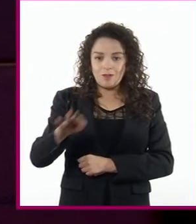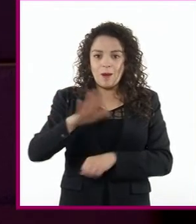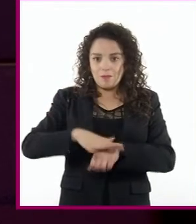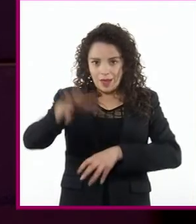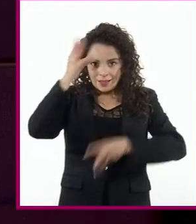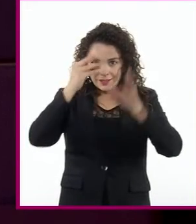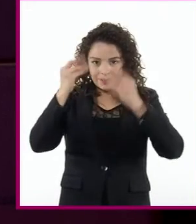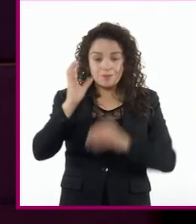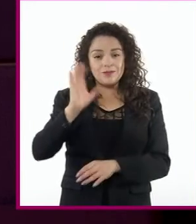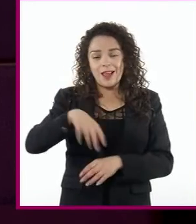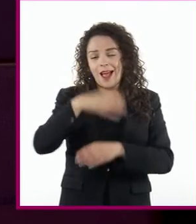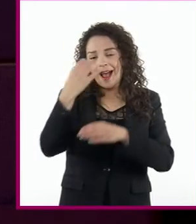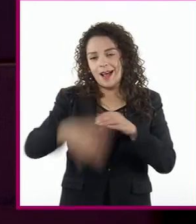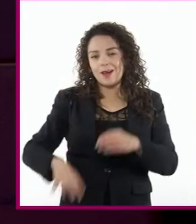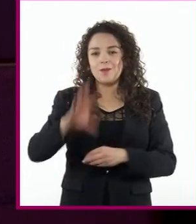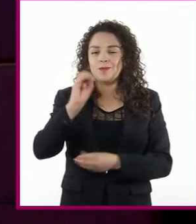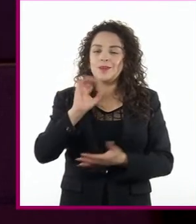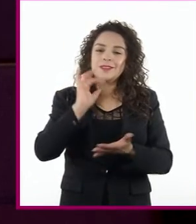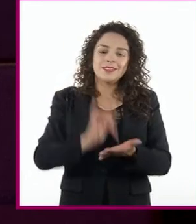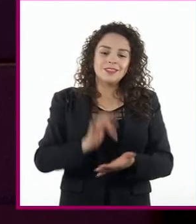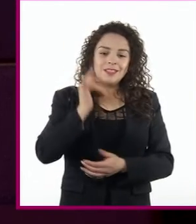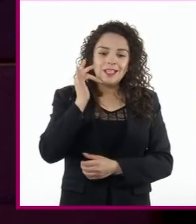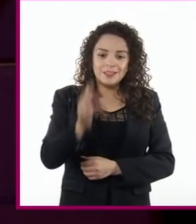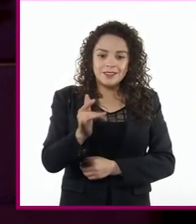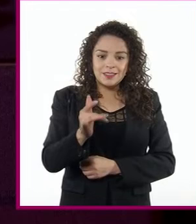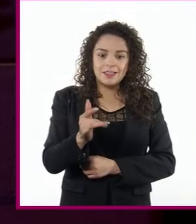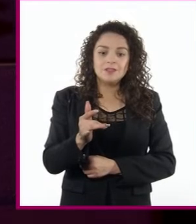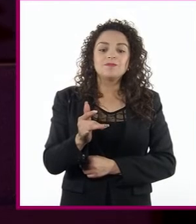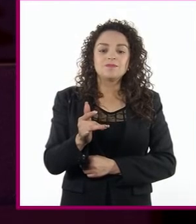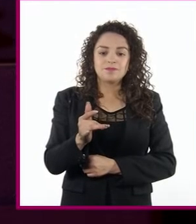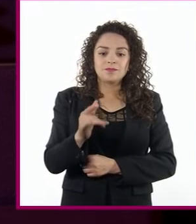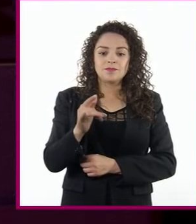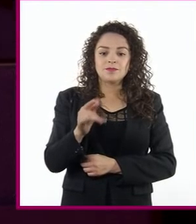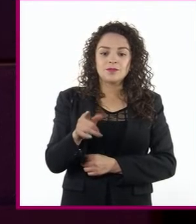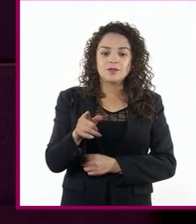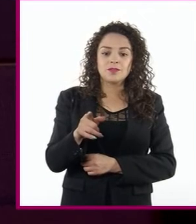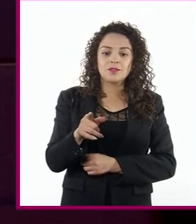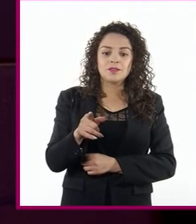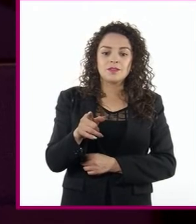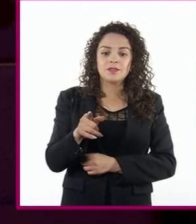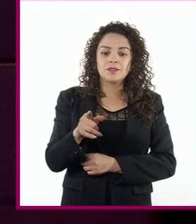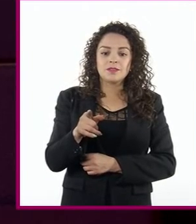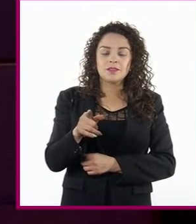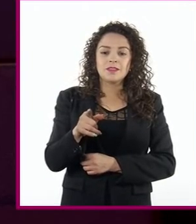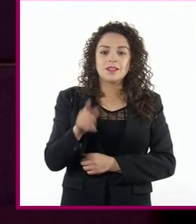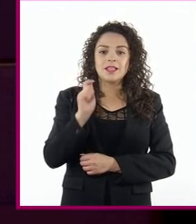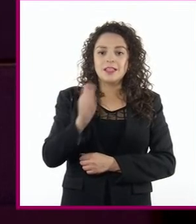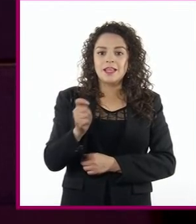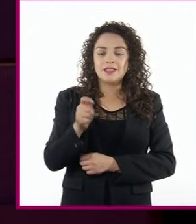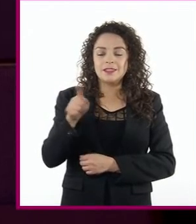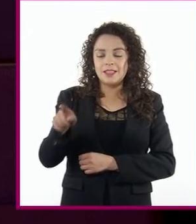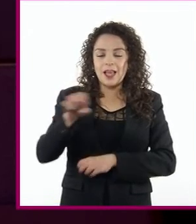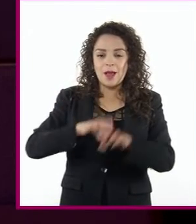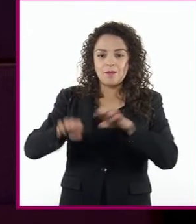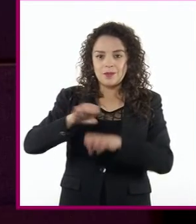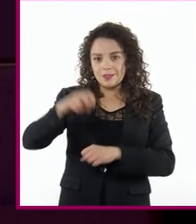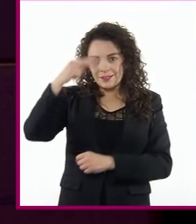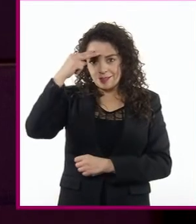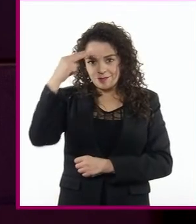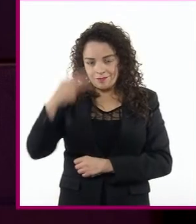Finalizamos. Mi agradecimiento a la Compañía de Teatro México, a Germán